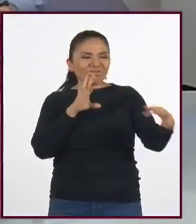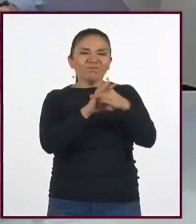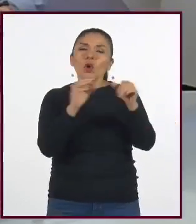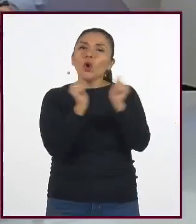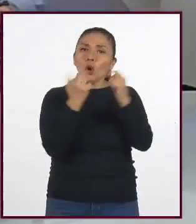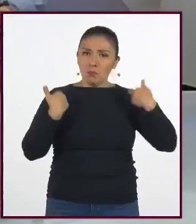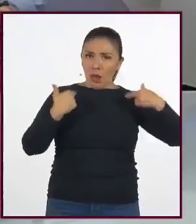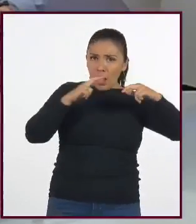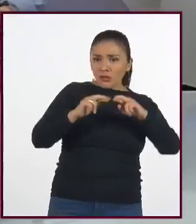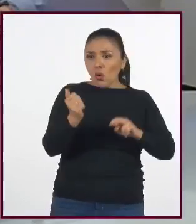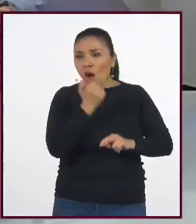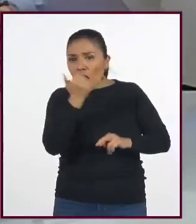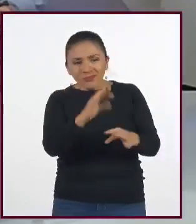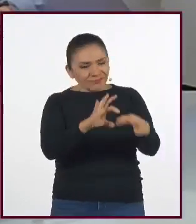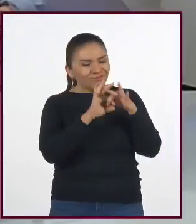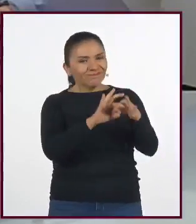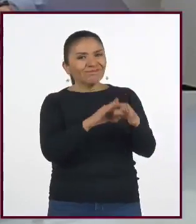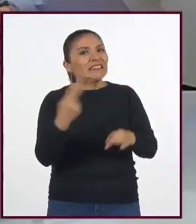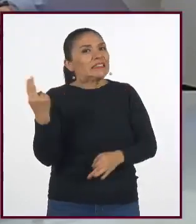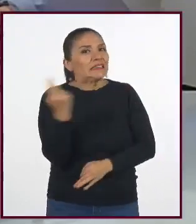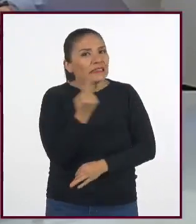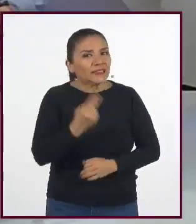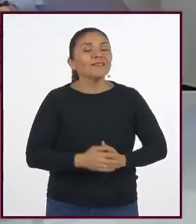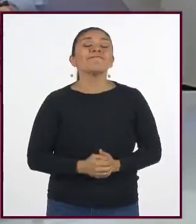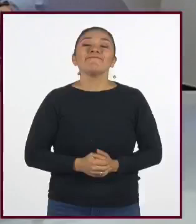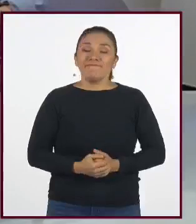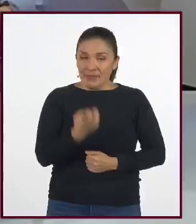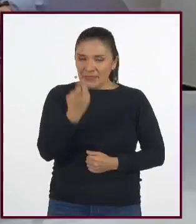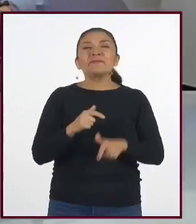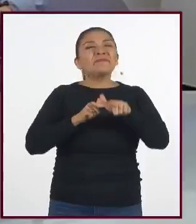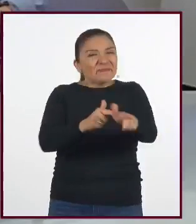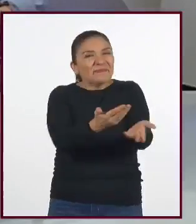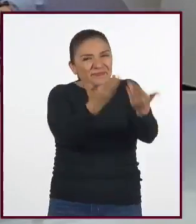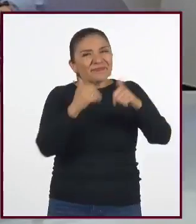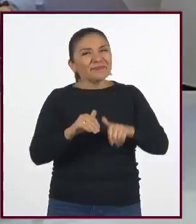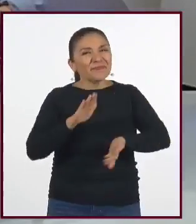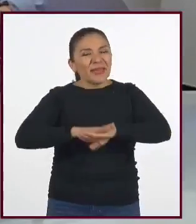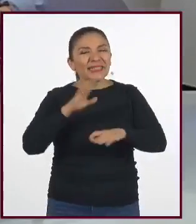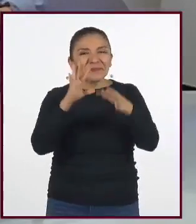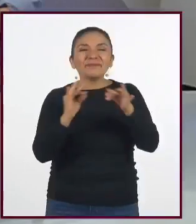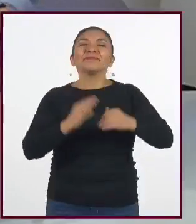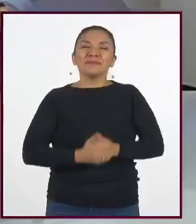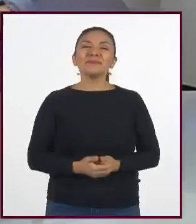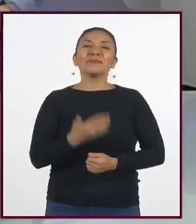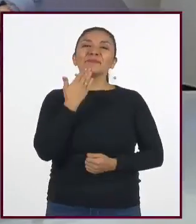el estudiante. Sí, precisamente. Pues entonces continuemos con la charla. Muy bien.